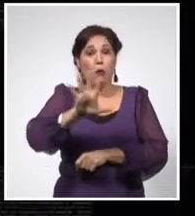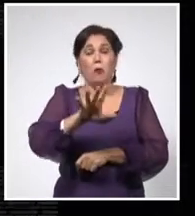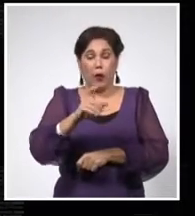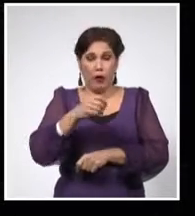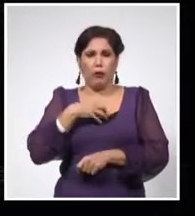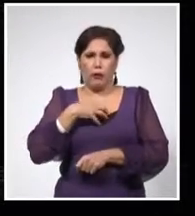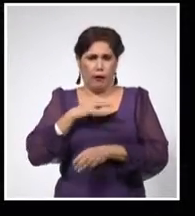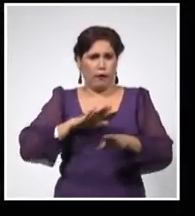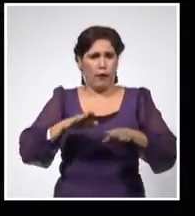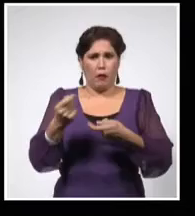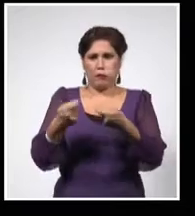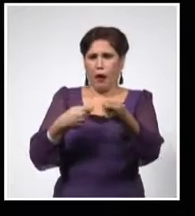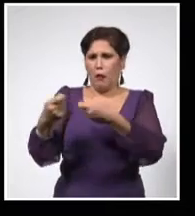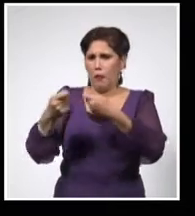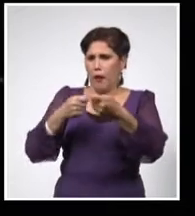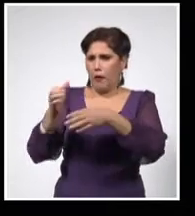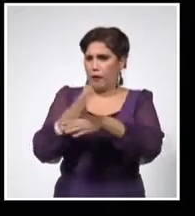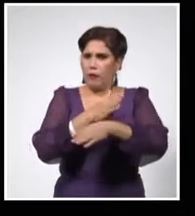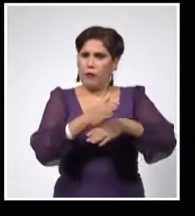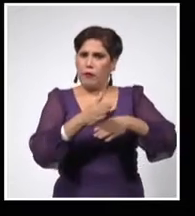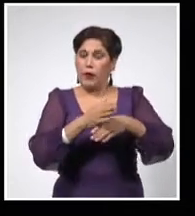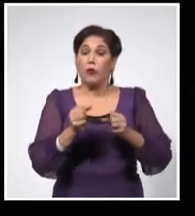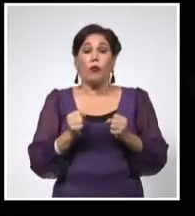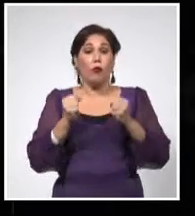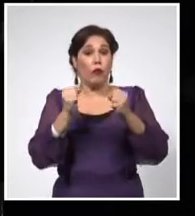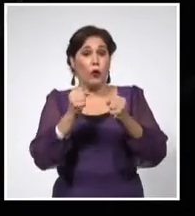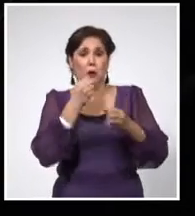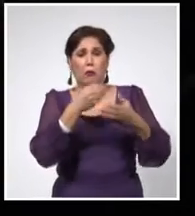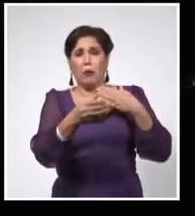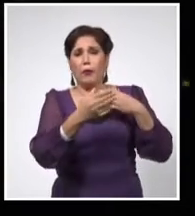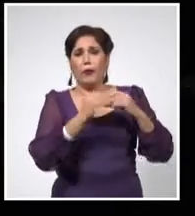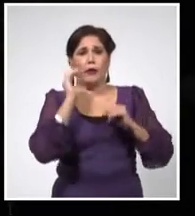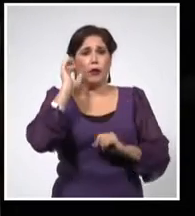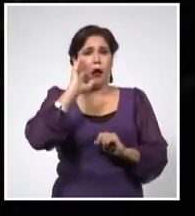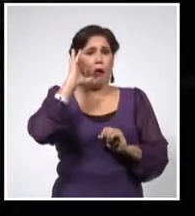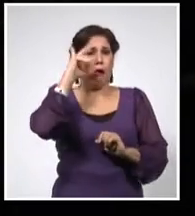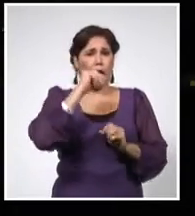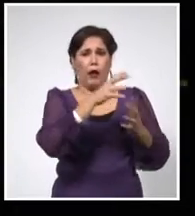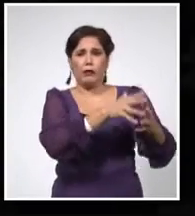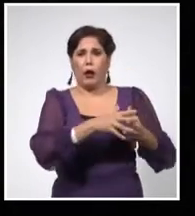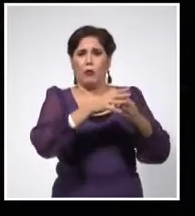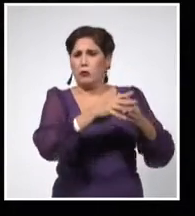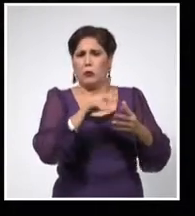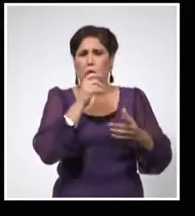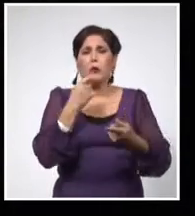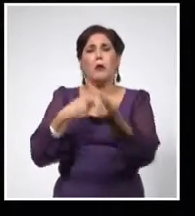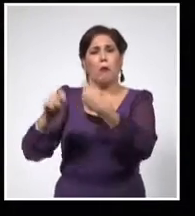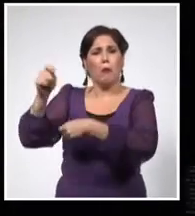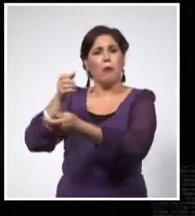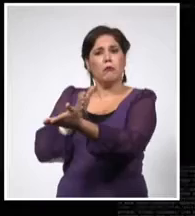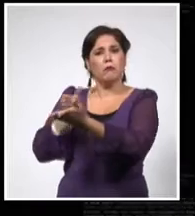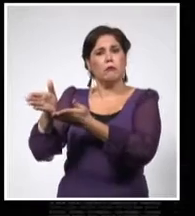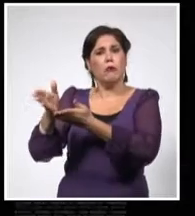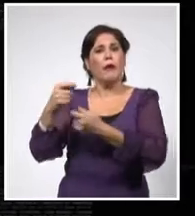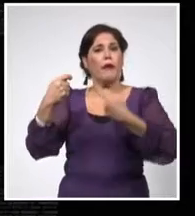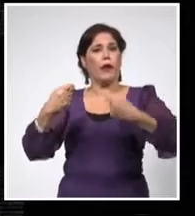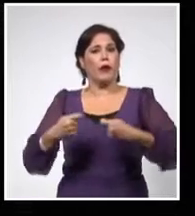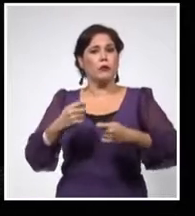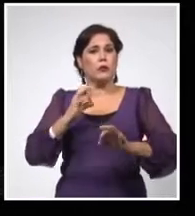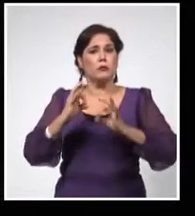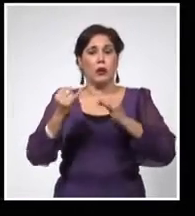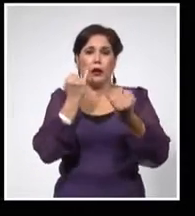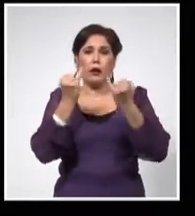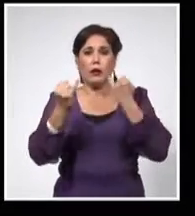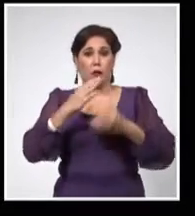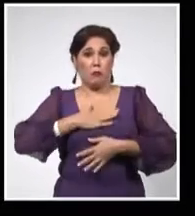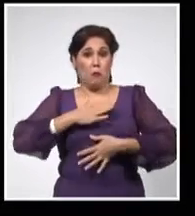y otros, reaccionarán fuertemente. Espero que amparen y preserven el derecho y los intereses de